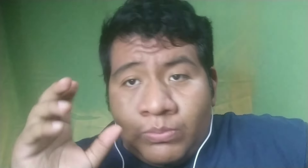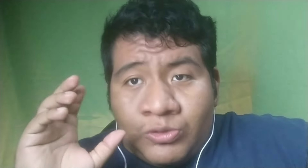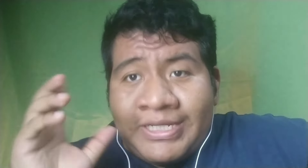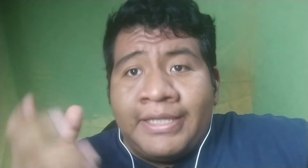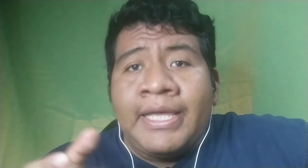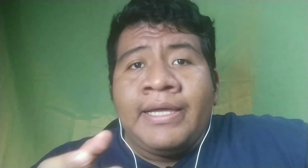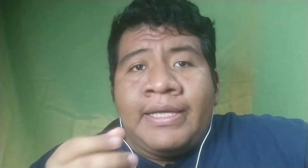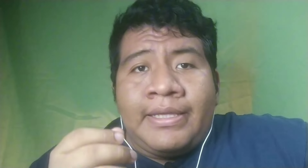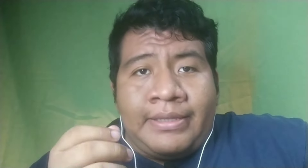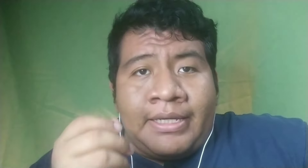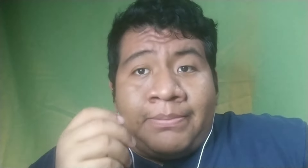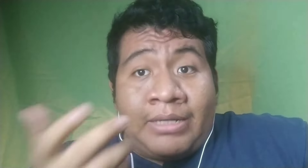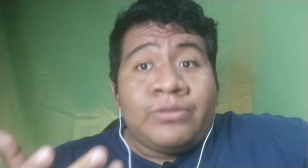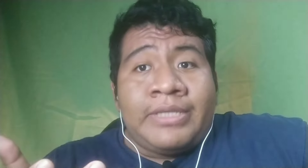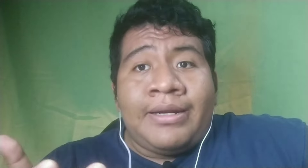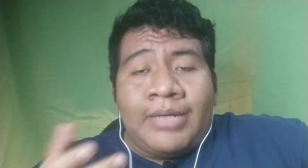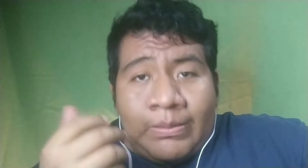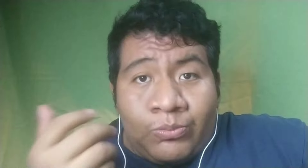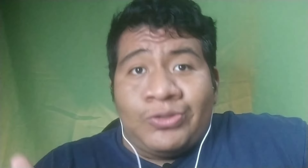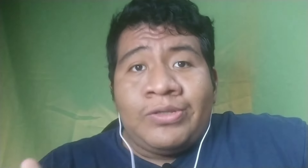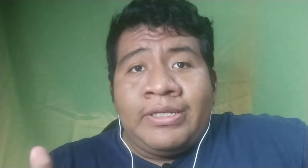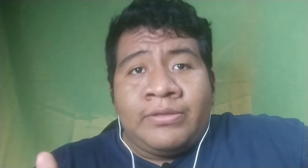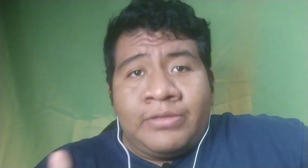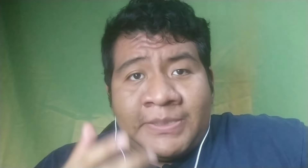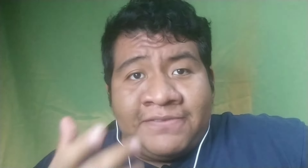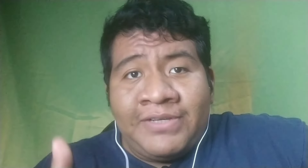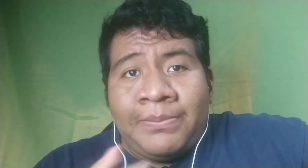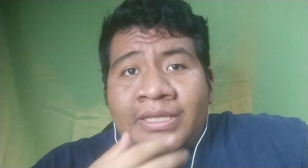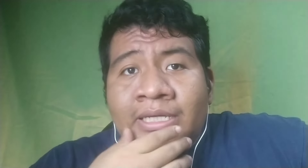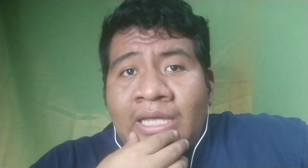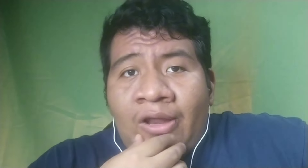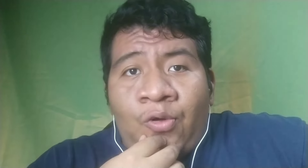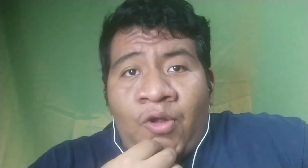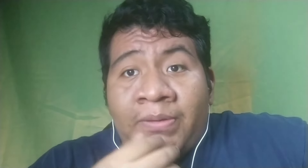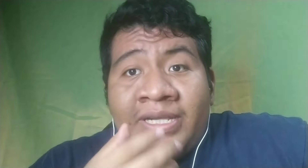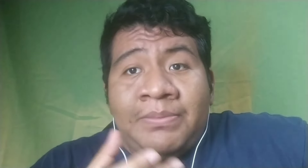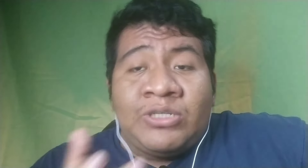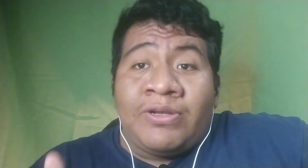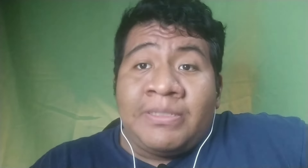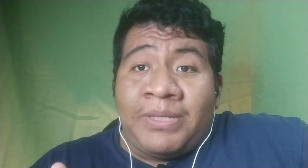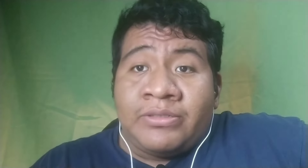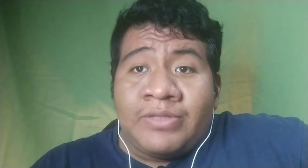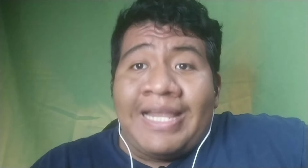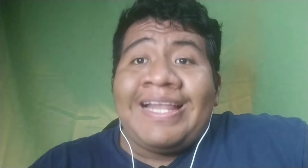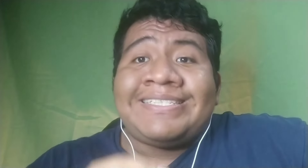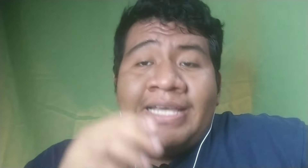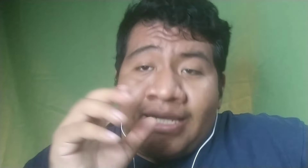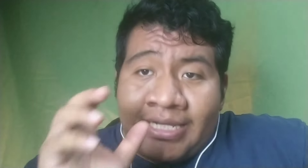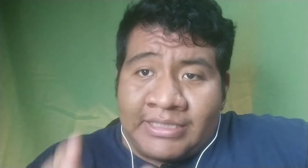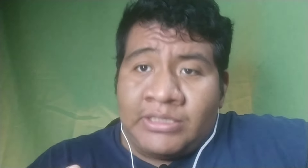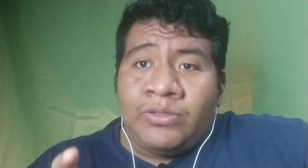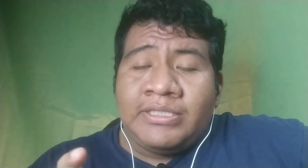tenía mucha idea, de que va a costar mucho dinero, específicamente 9 mil millones de pesos,